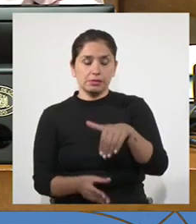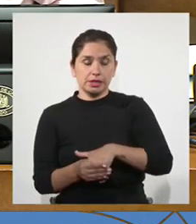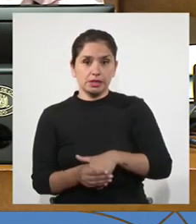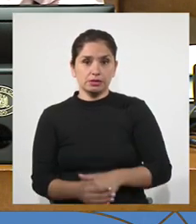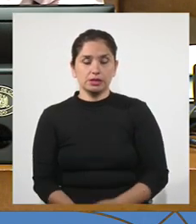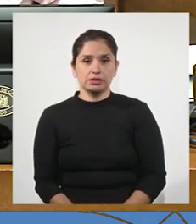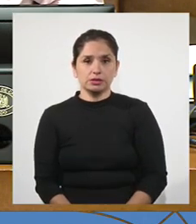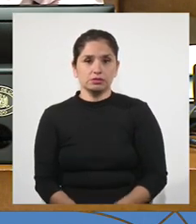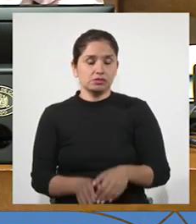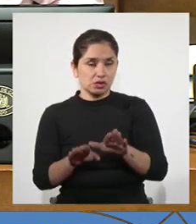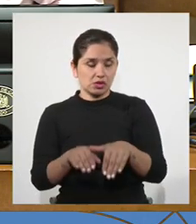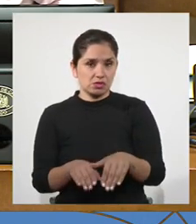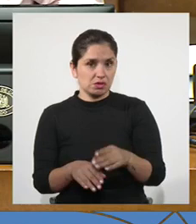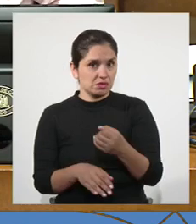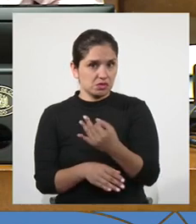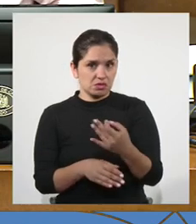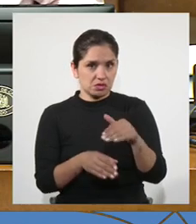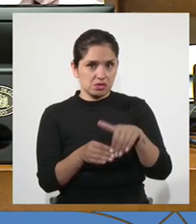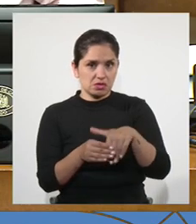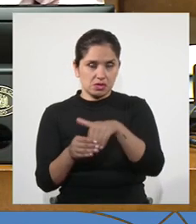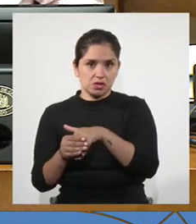¿Sí? ¿Con la misma votación?